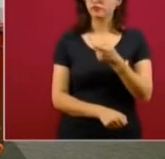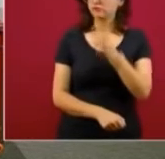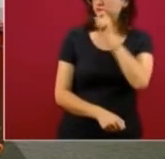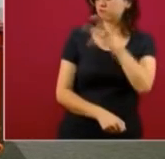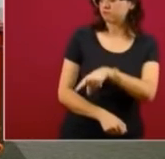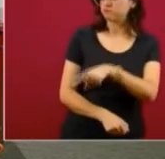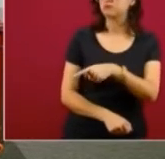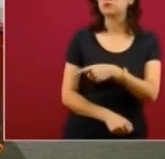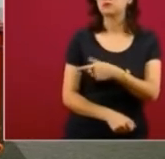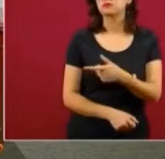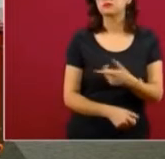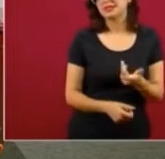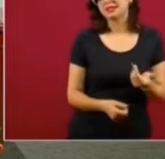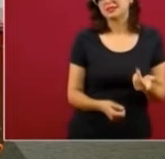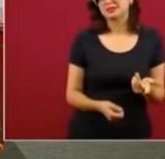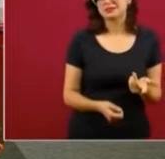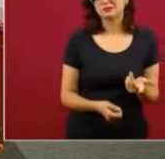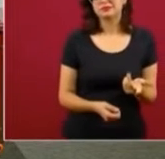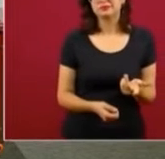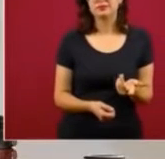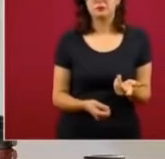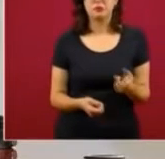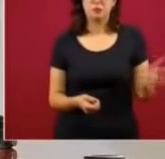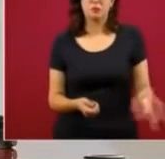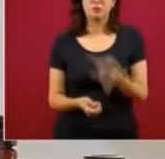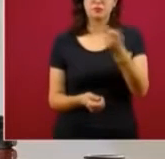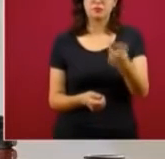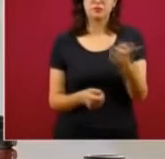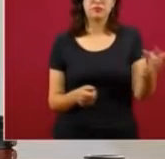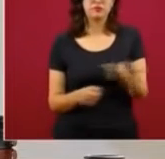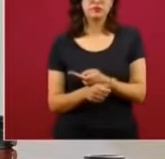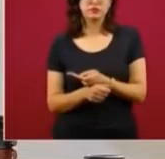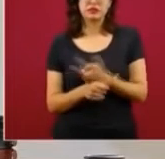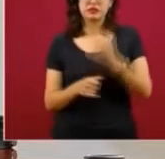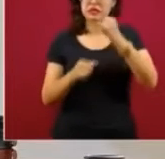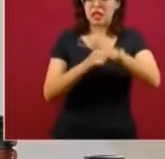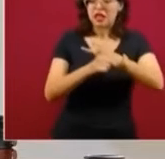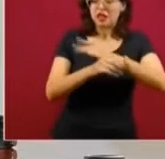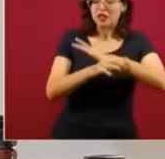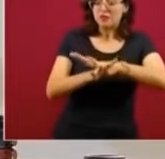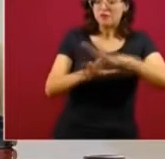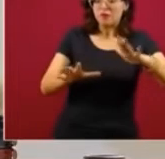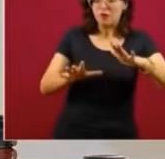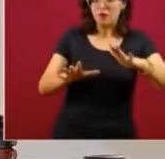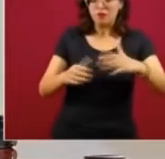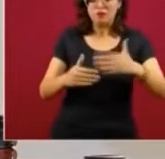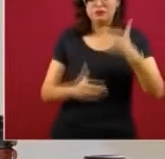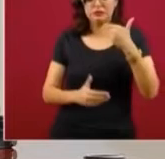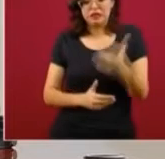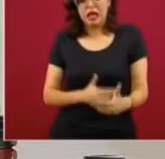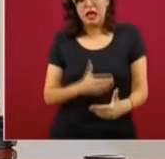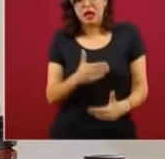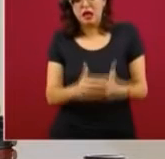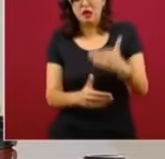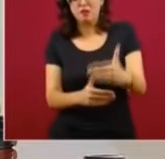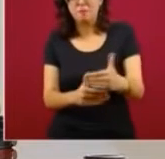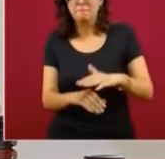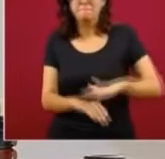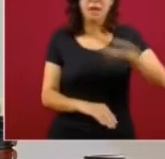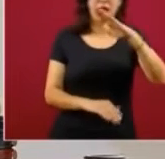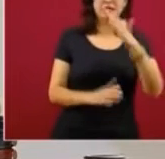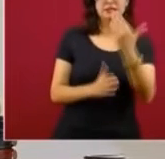la función continua que se aproxime a los datos con el criterio del mínimo error cuadrático. En sí, Gauss siguió,